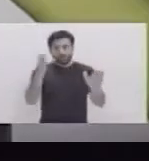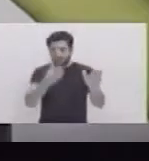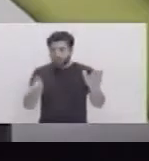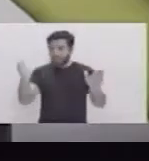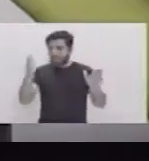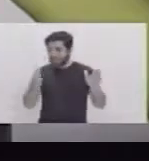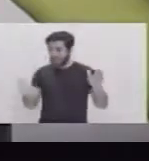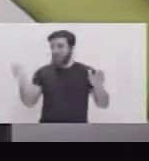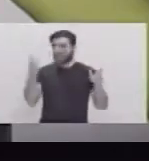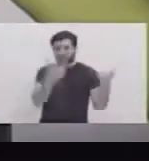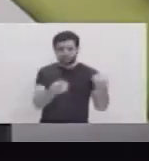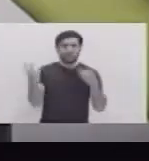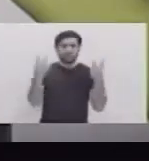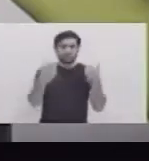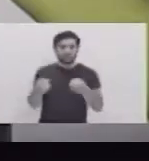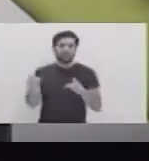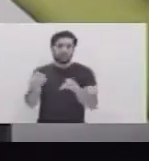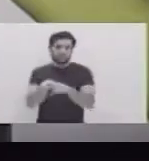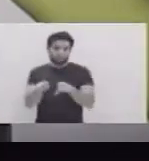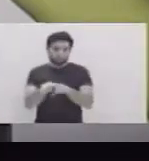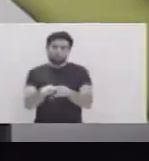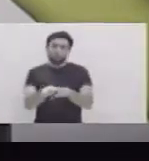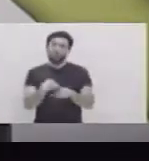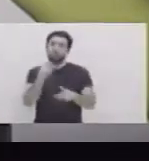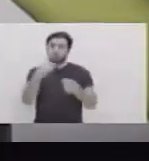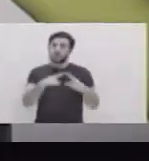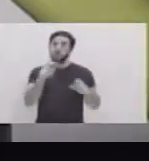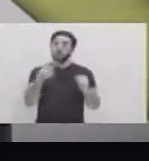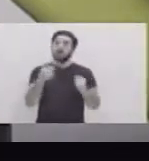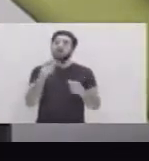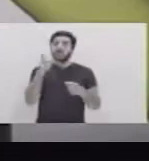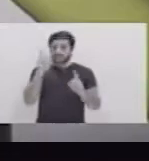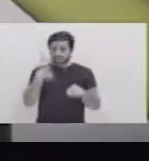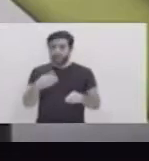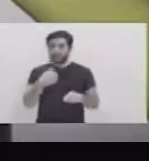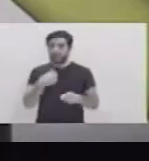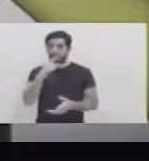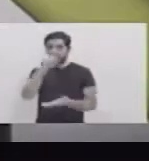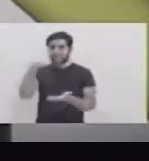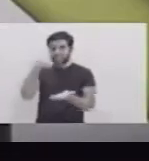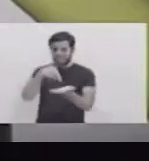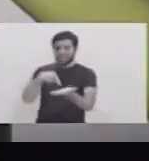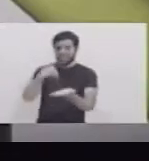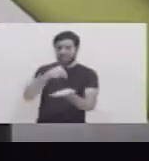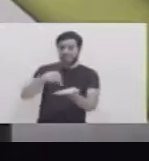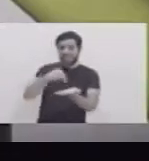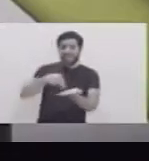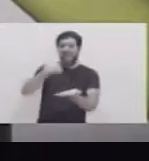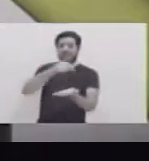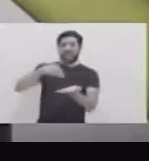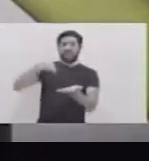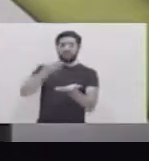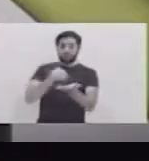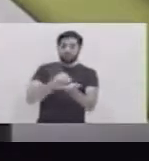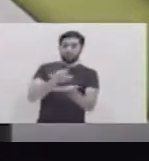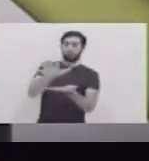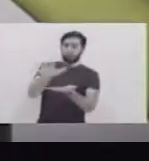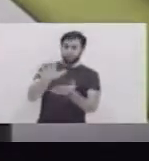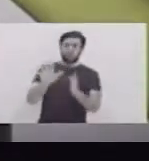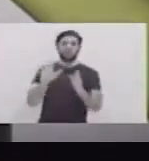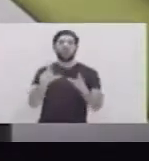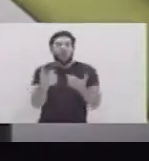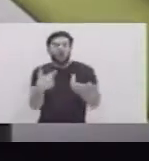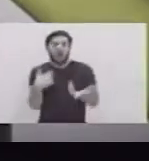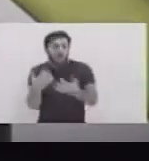en forma secuencial dentro de una, en base a un centro, mejor dicho. Por lo tanto,